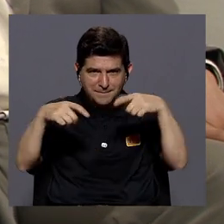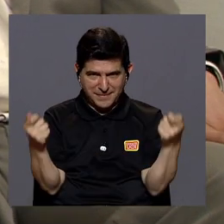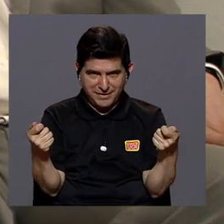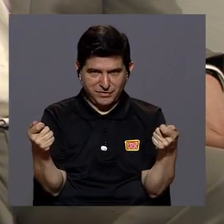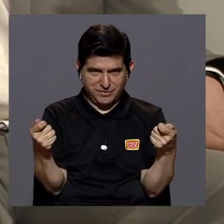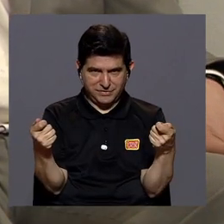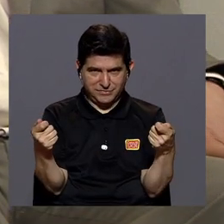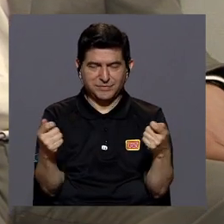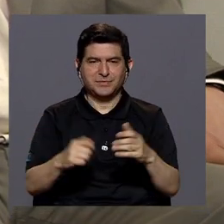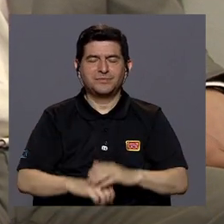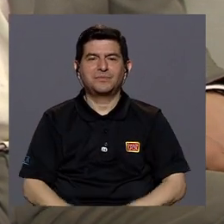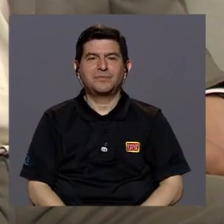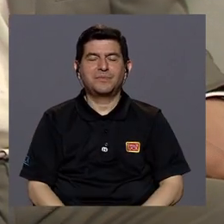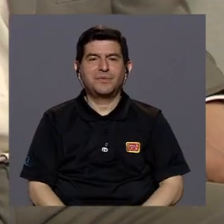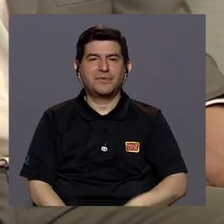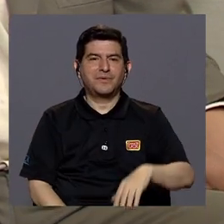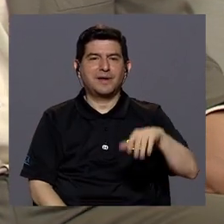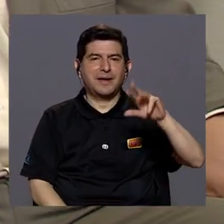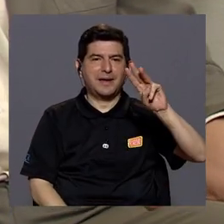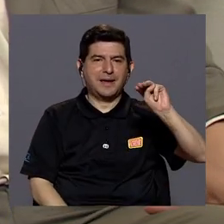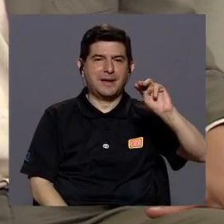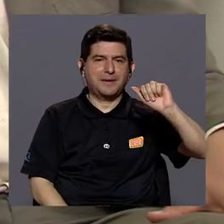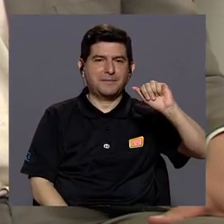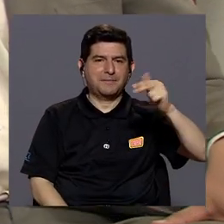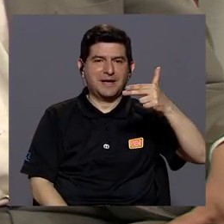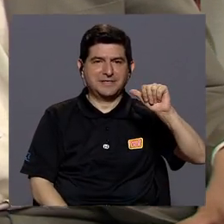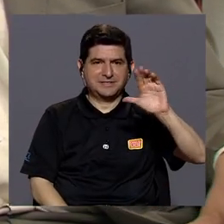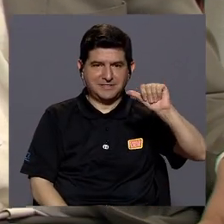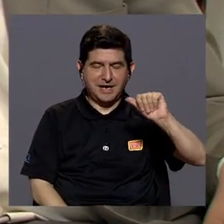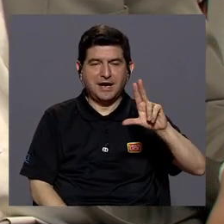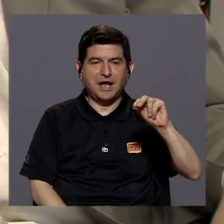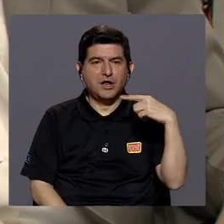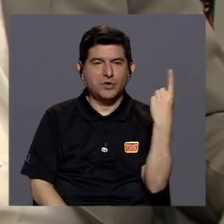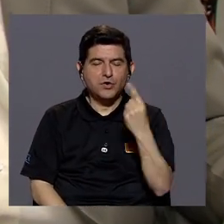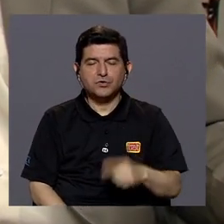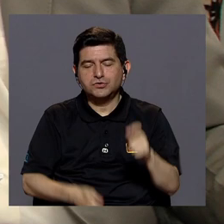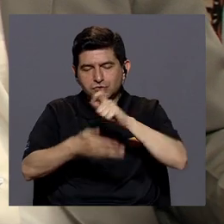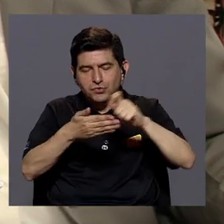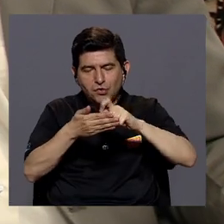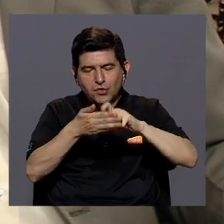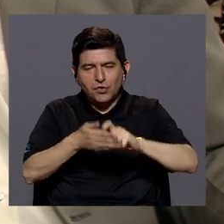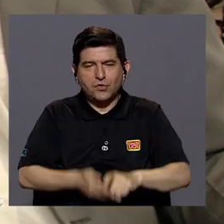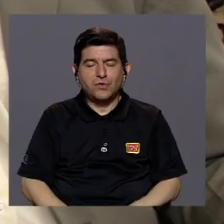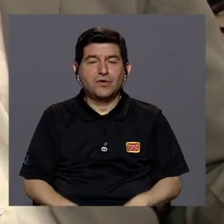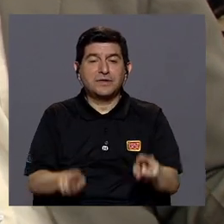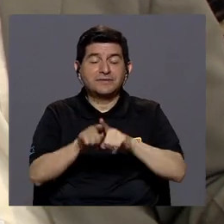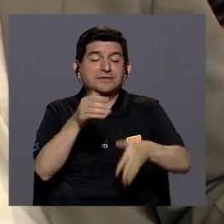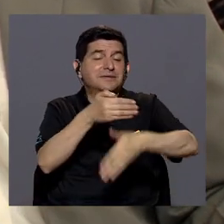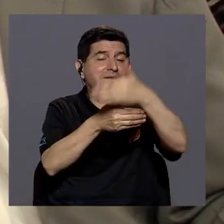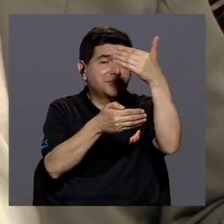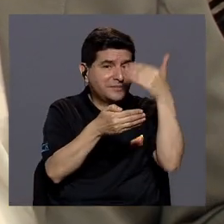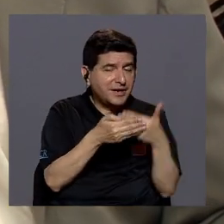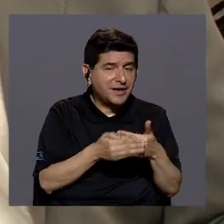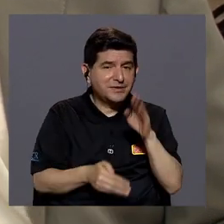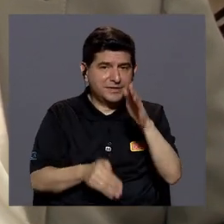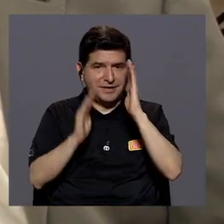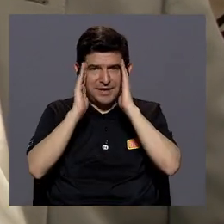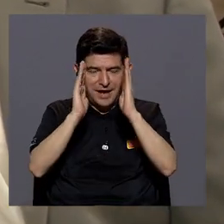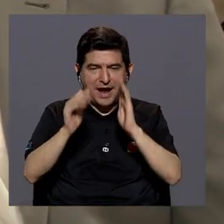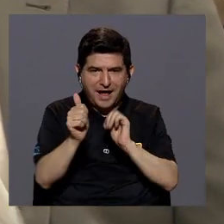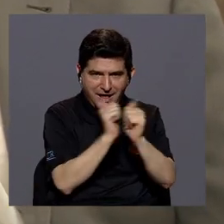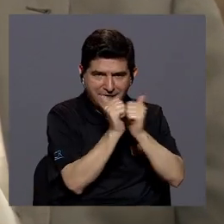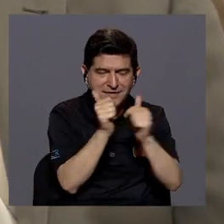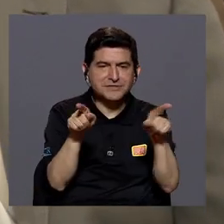en La Machaca no solamente fue haciendo la columna, sino inclusive en el pasado cubriendo deportes y